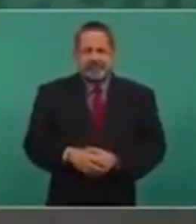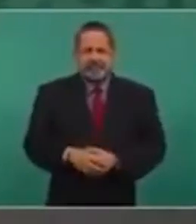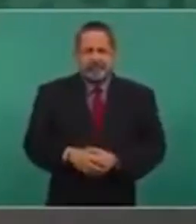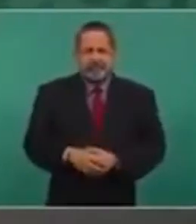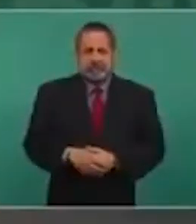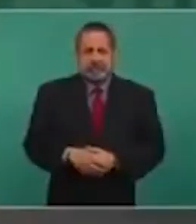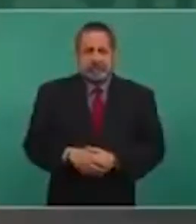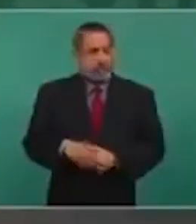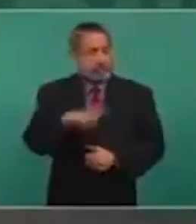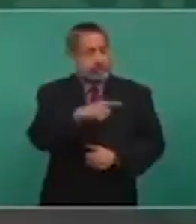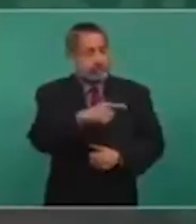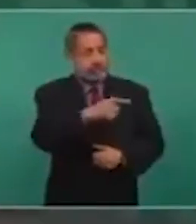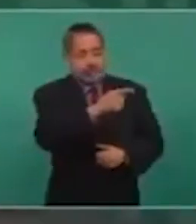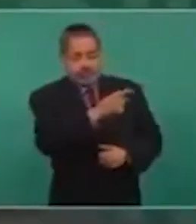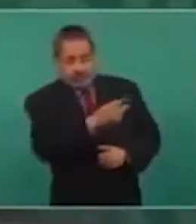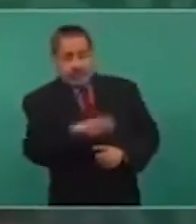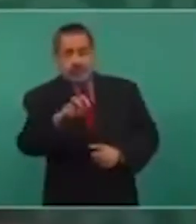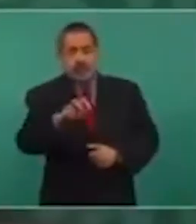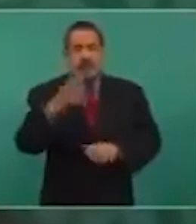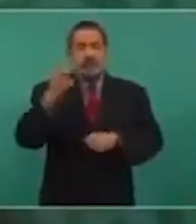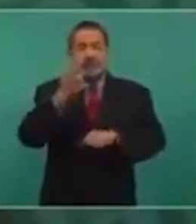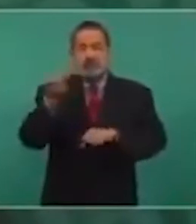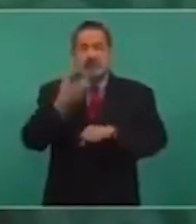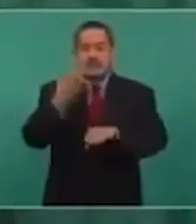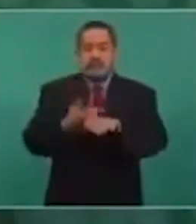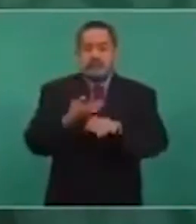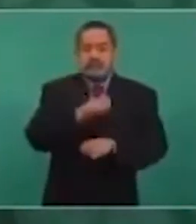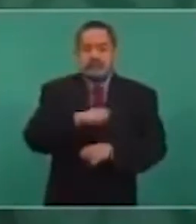Se va de secretario de salud.